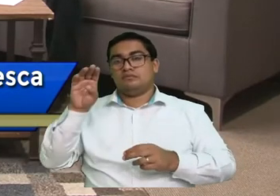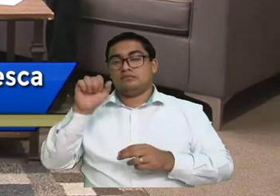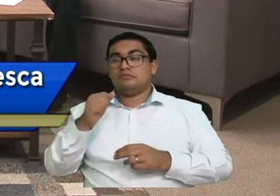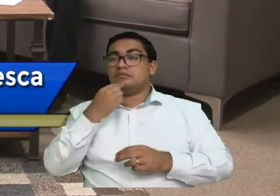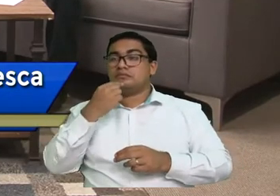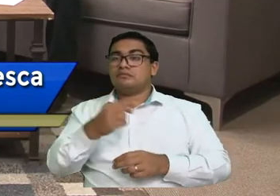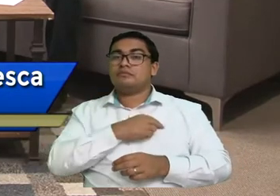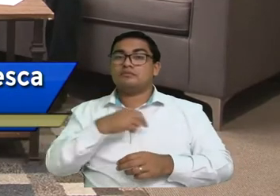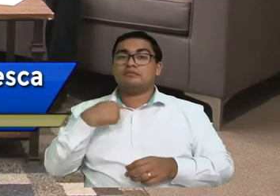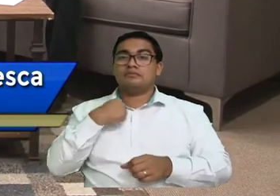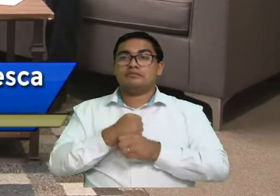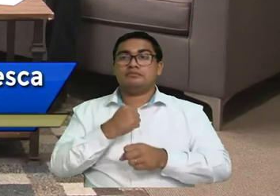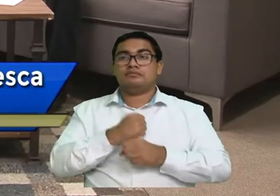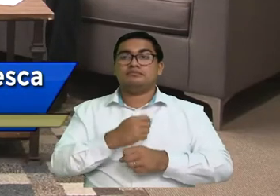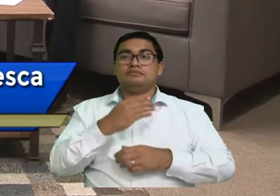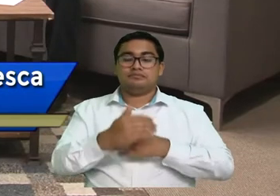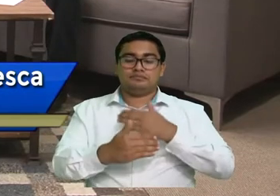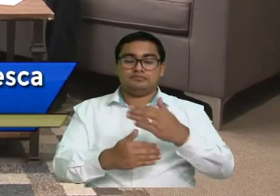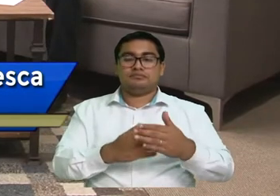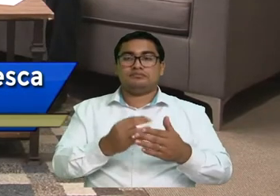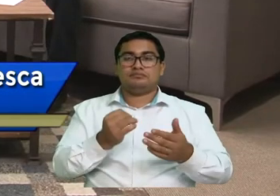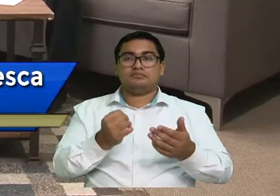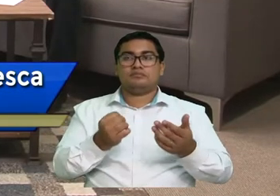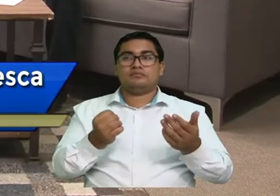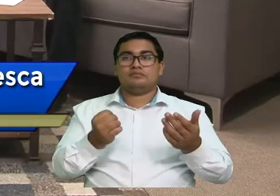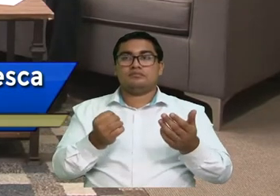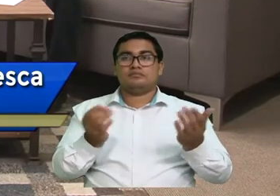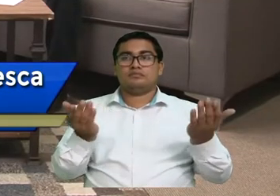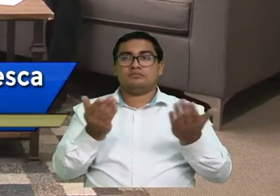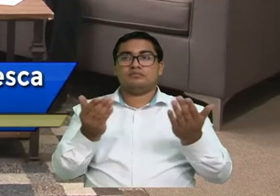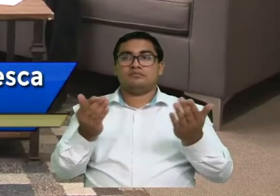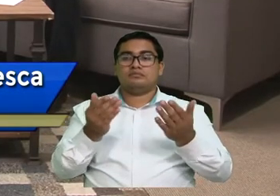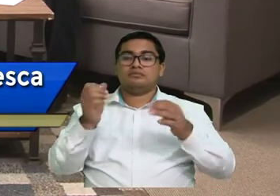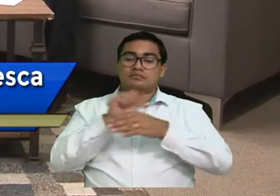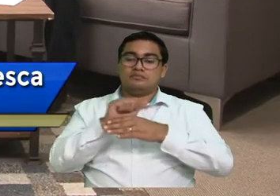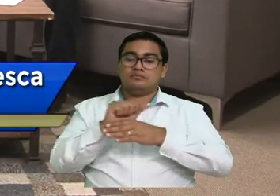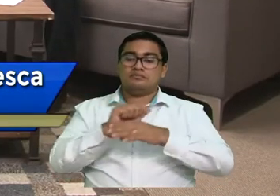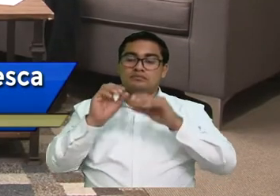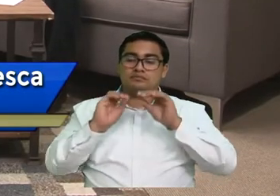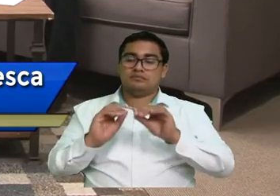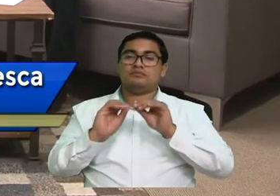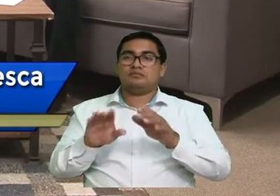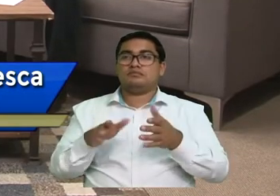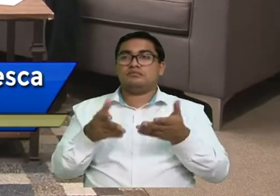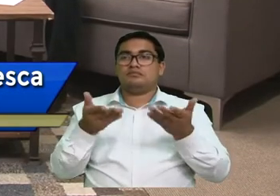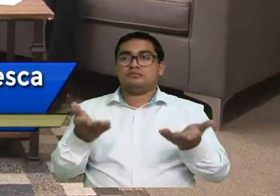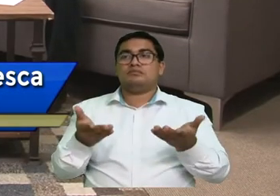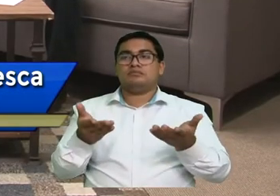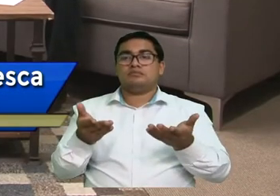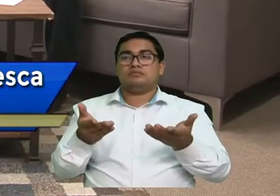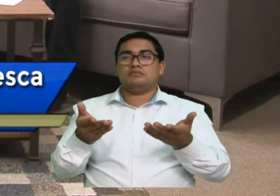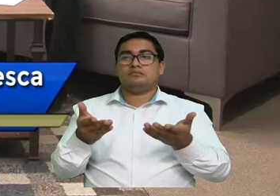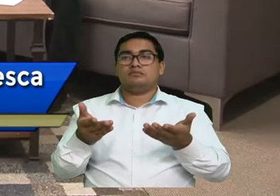trabajando en el proceso de inducción